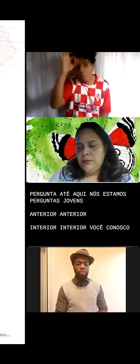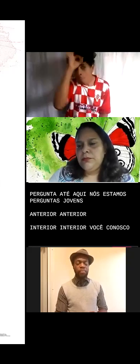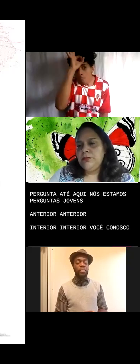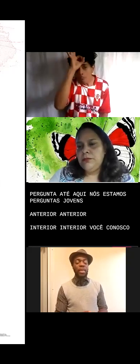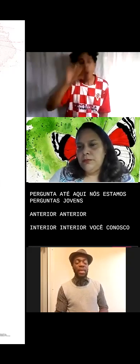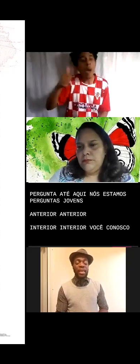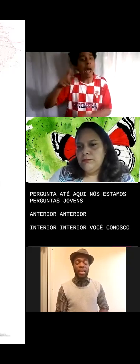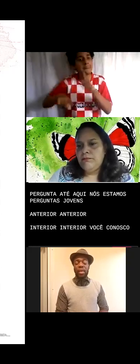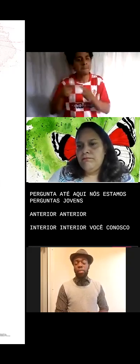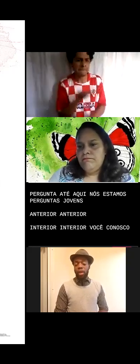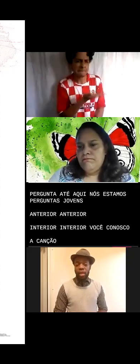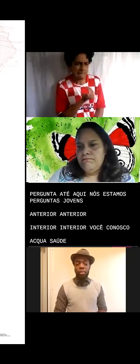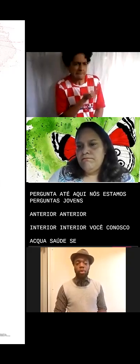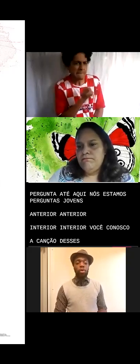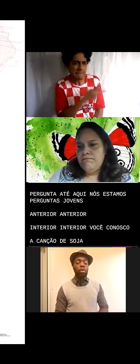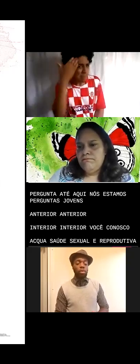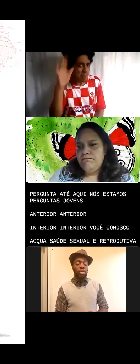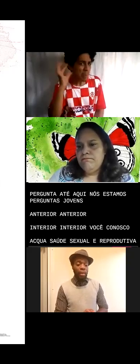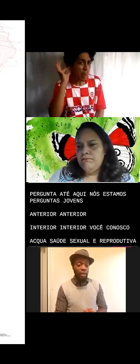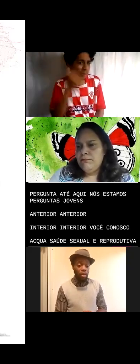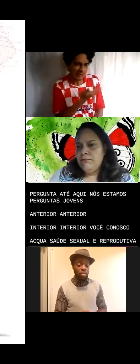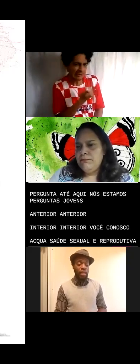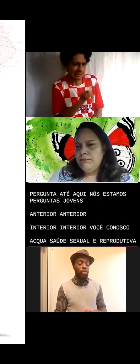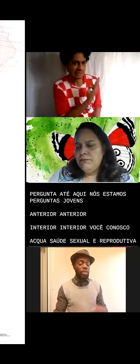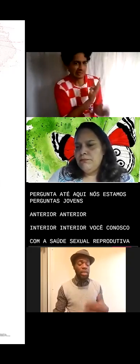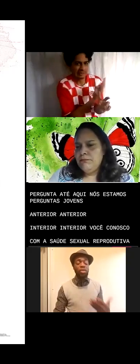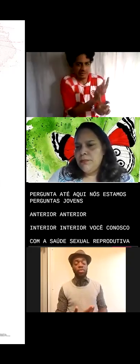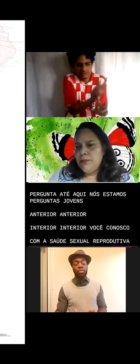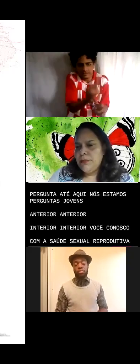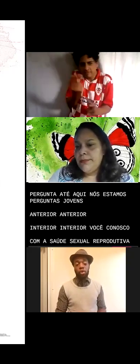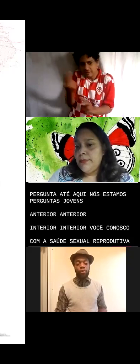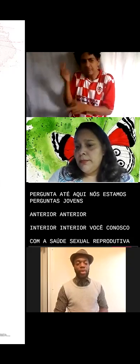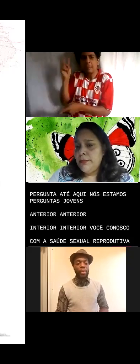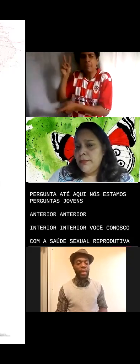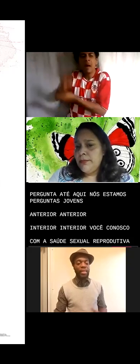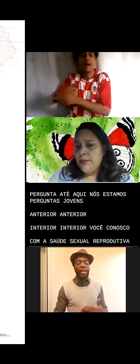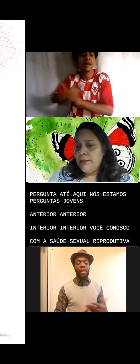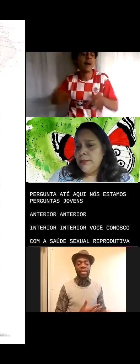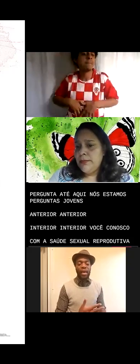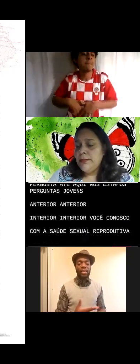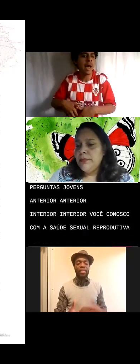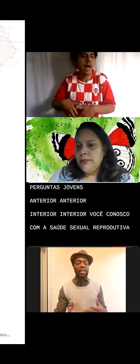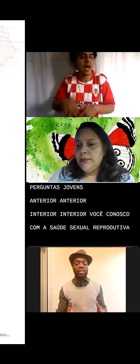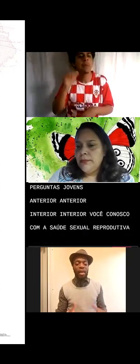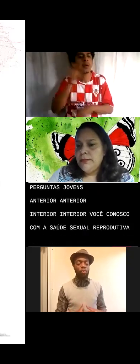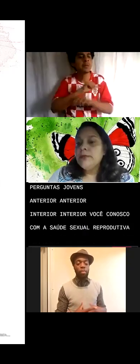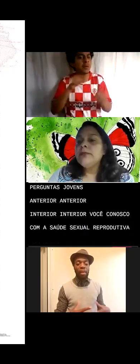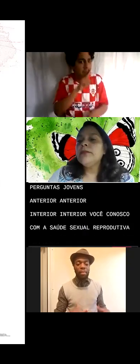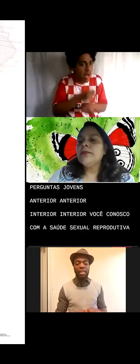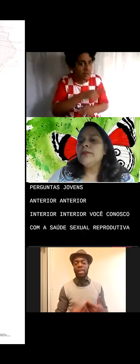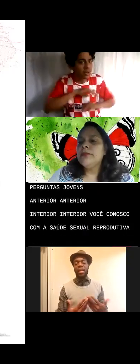reproductiva. Por ejemplo, los niños sordos aprenden a bañarse